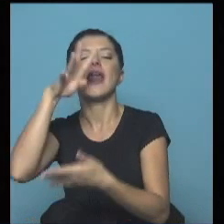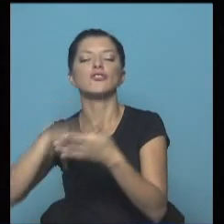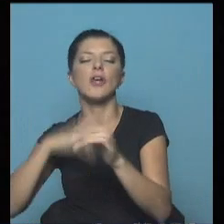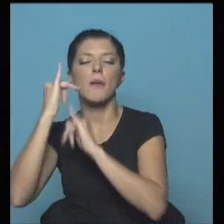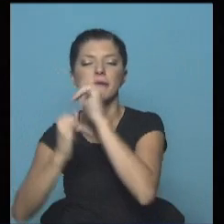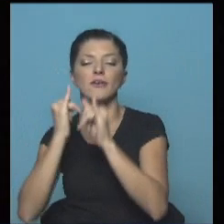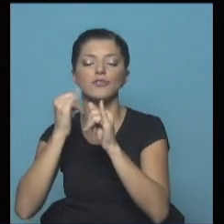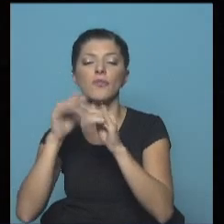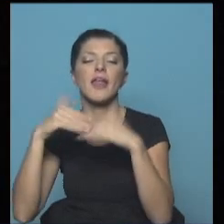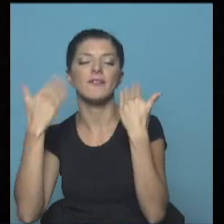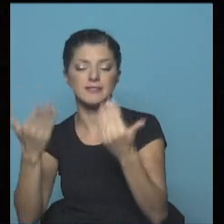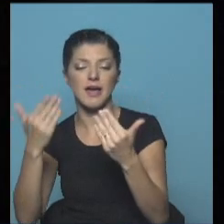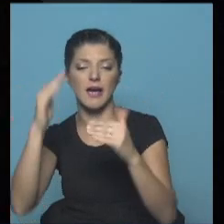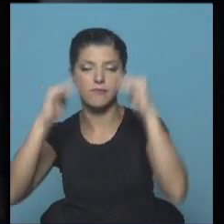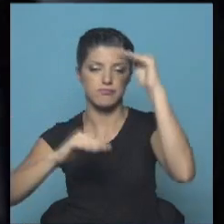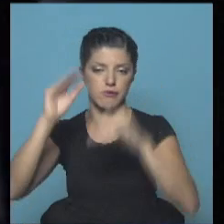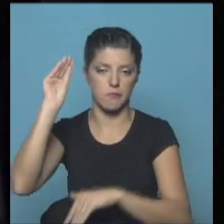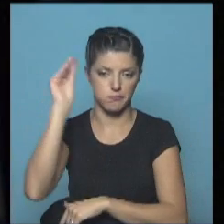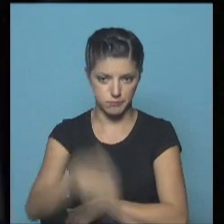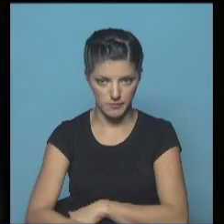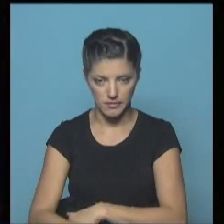comparativas no juega a favor.